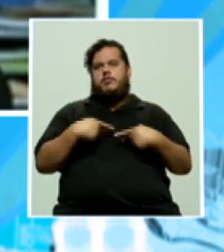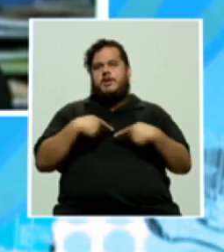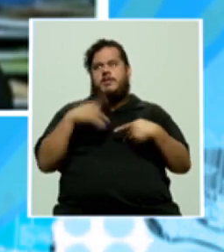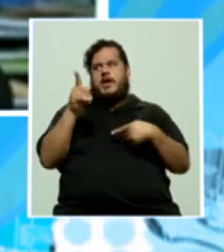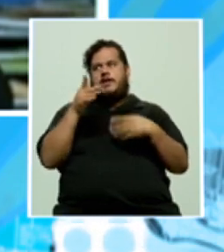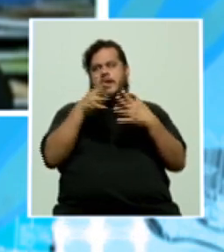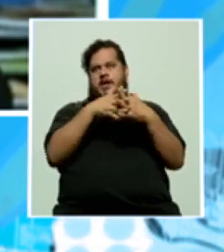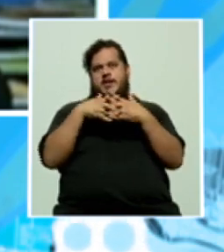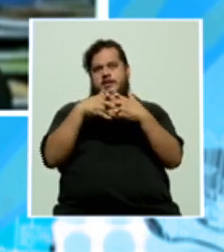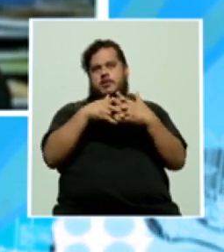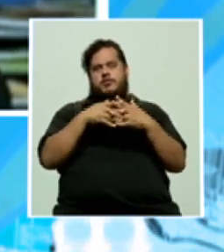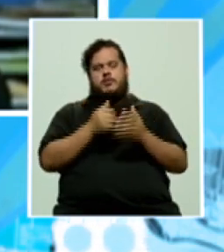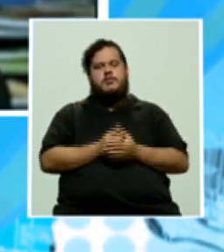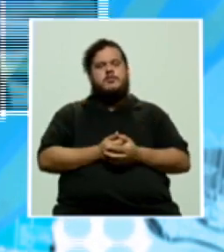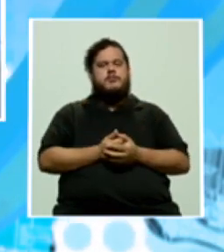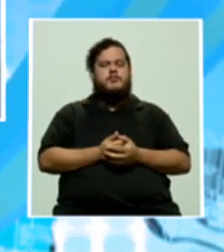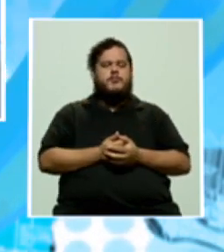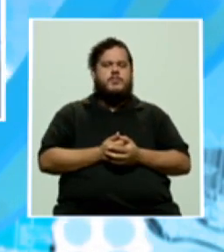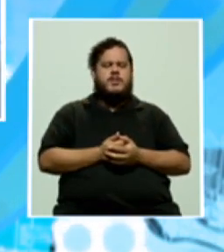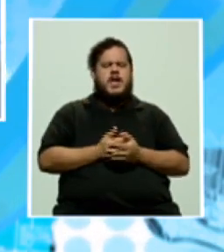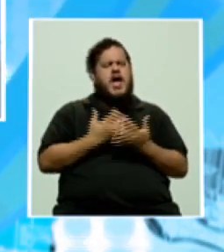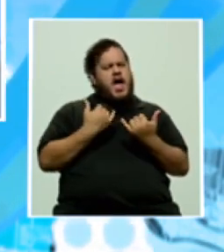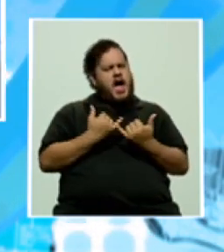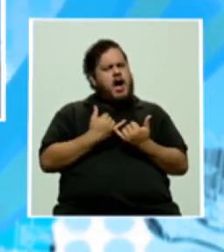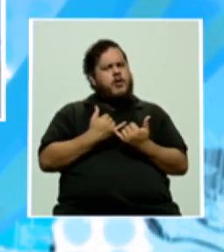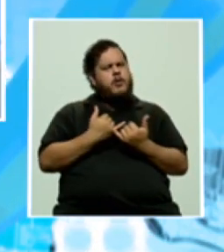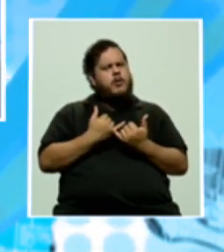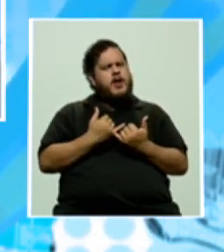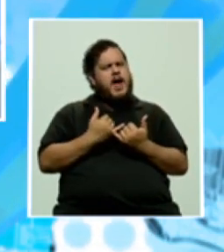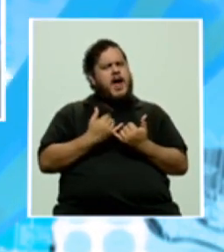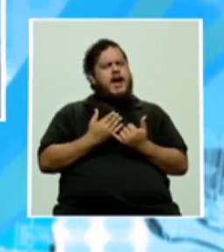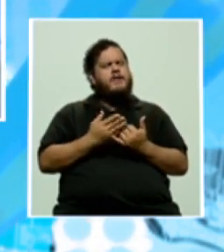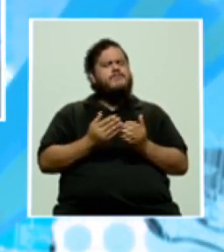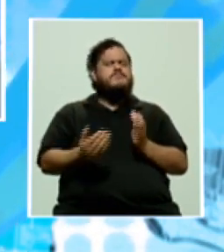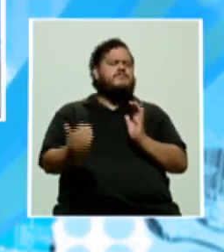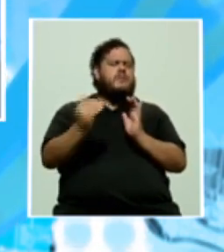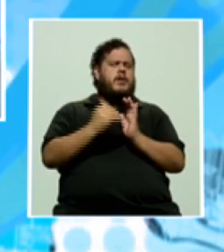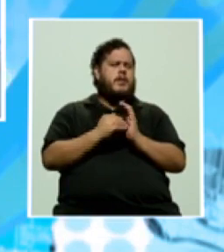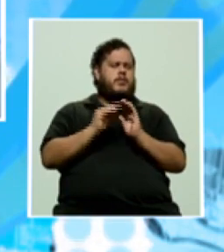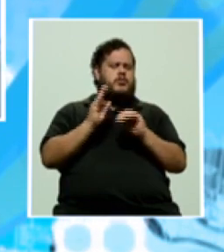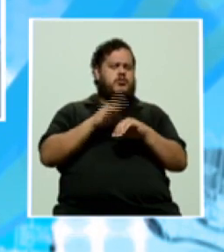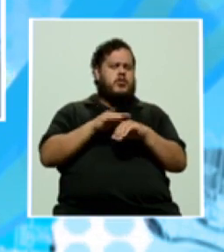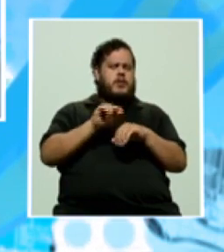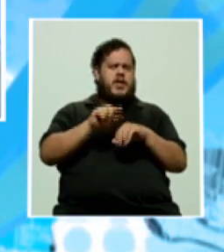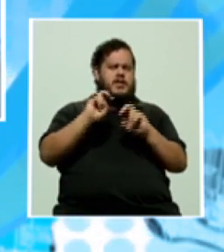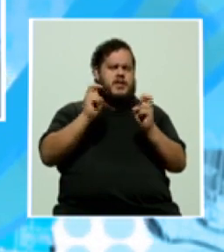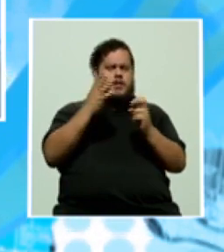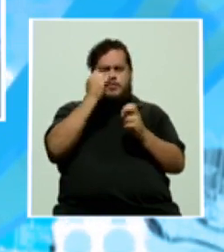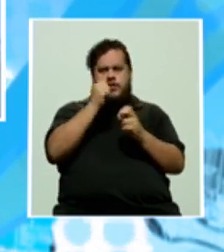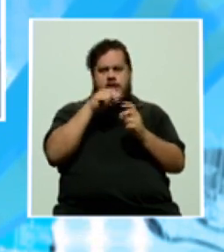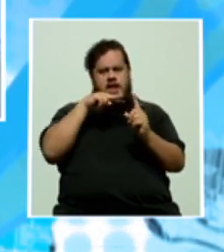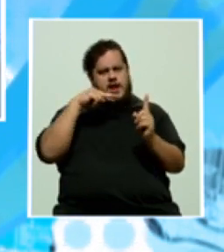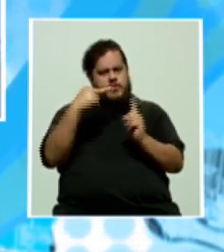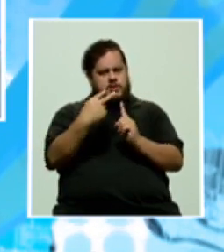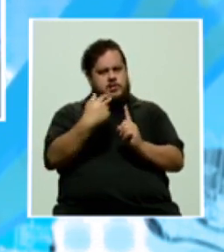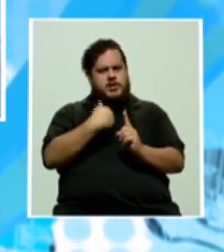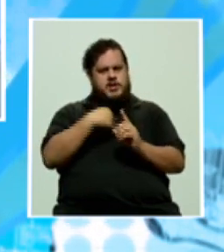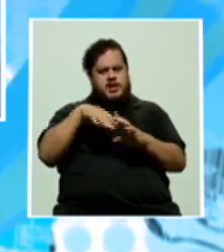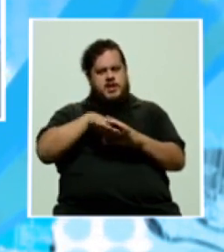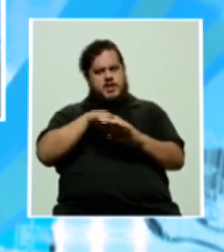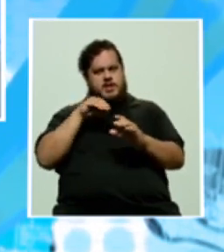Unidos. Ahora volvemos un poco sobre este tema porque la visión que se tiene desde